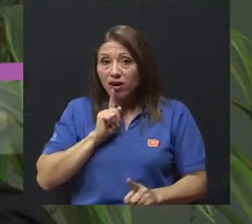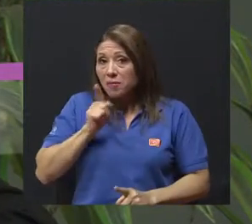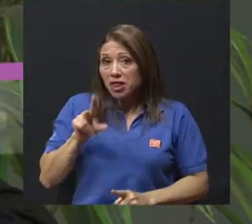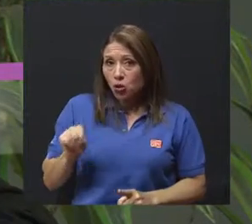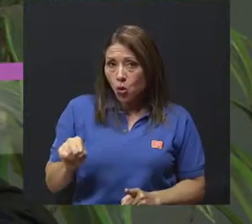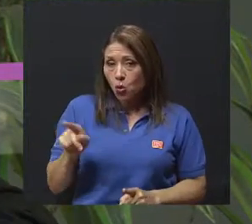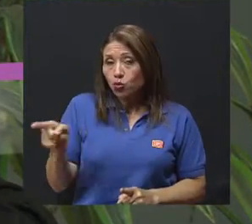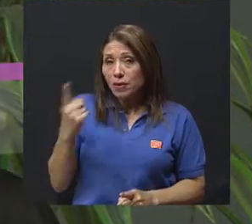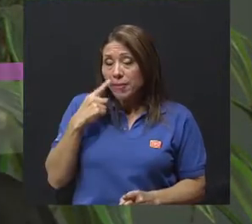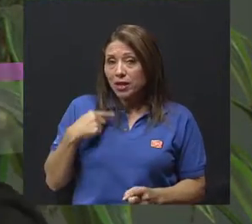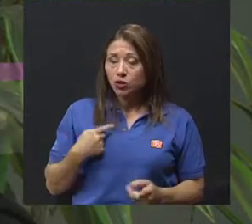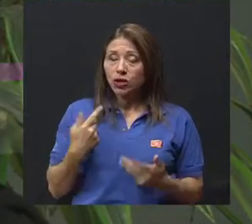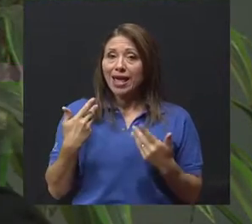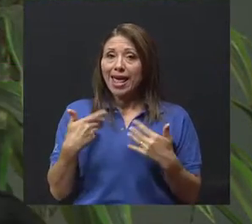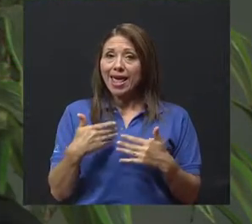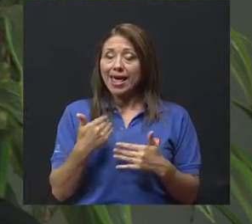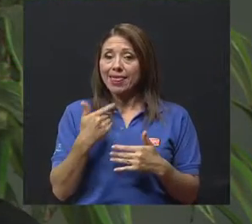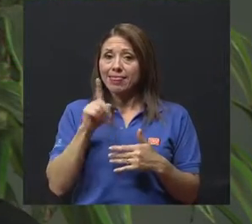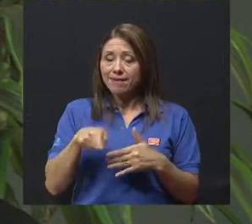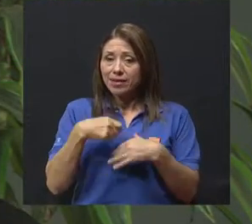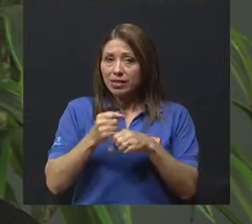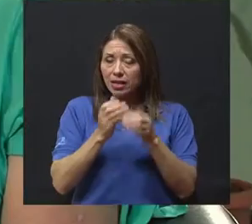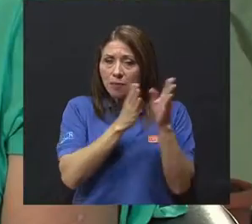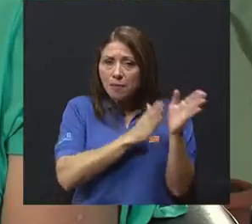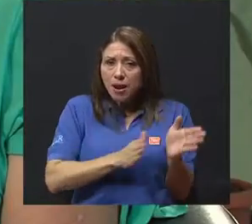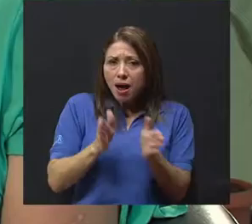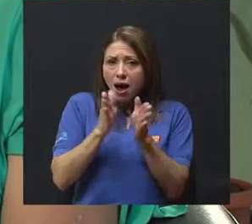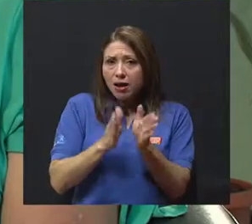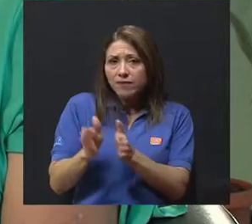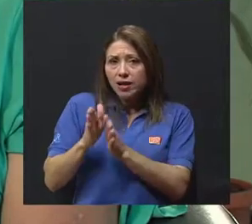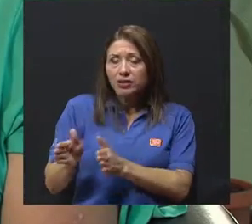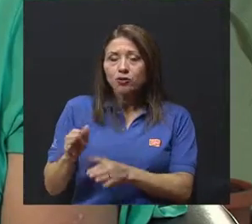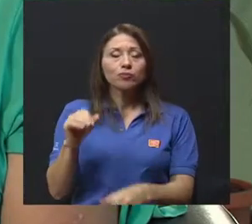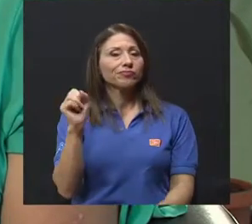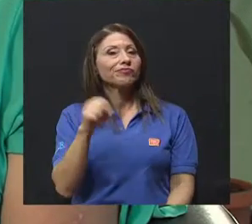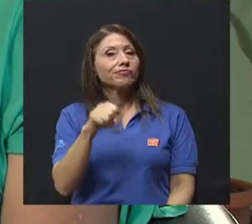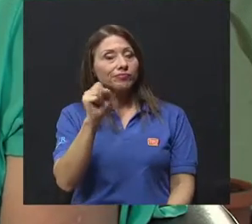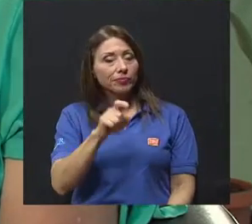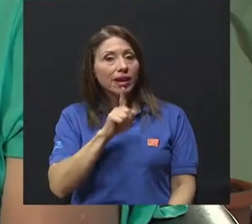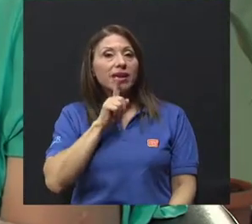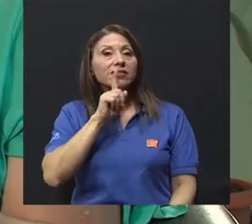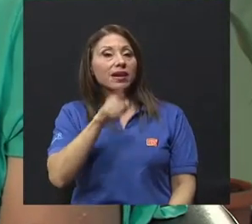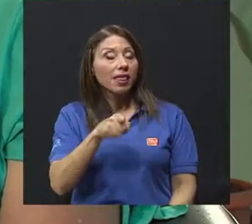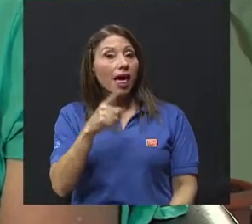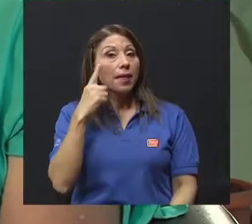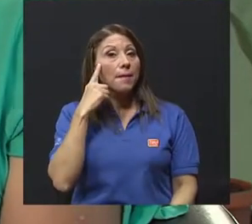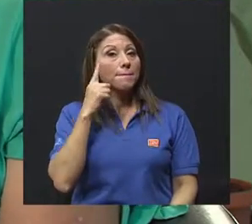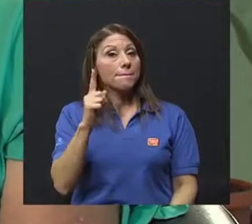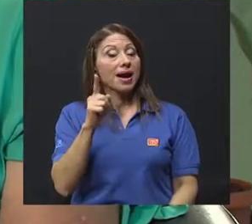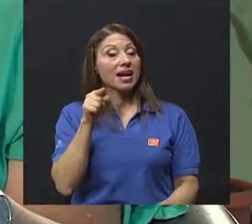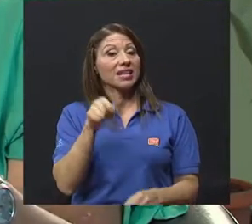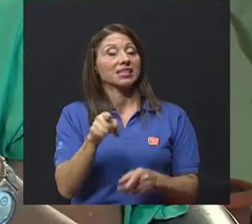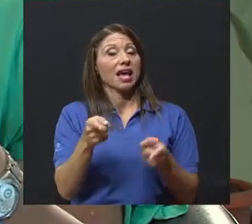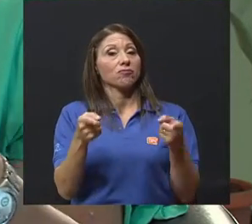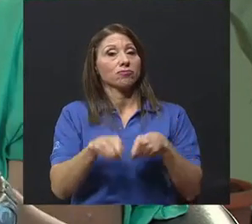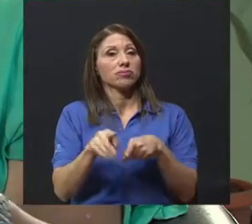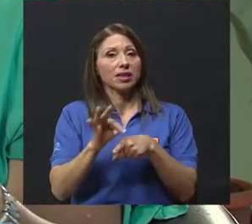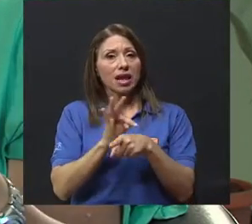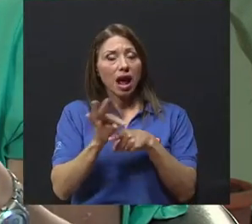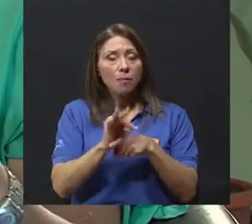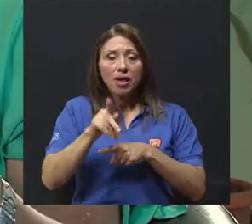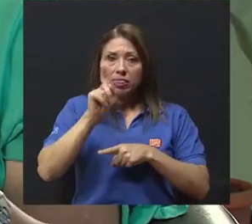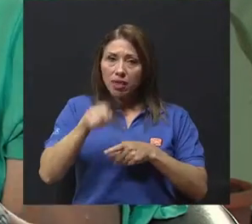conversaba de que hay toda una planificación en realidad para que sea terapia tiene que haber toda